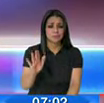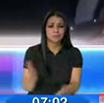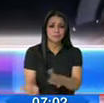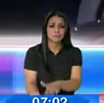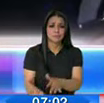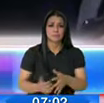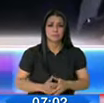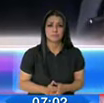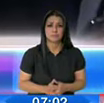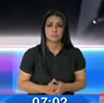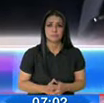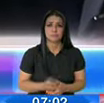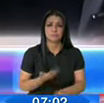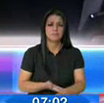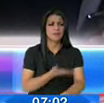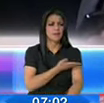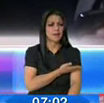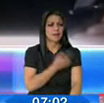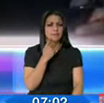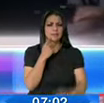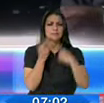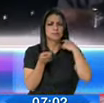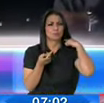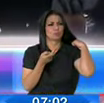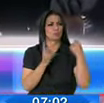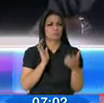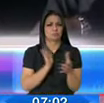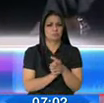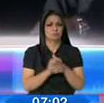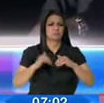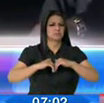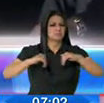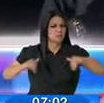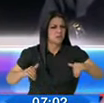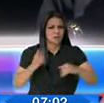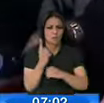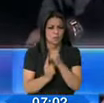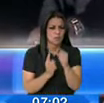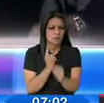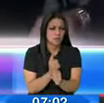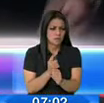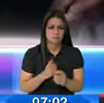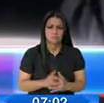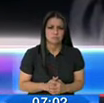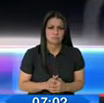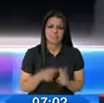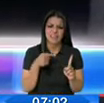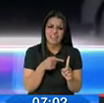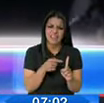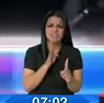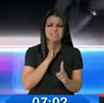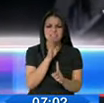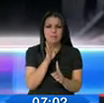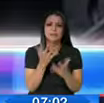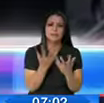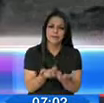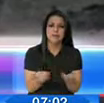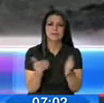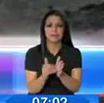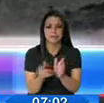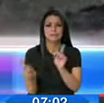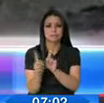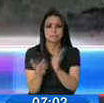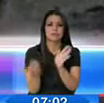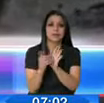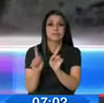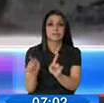mujer. Ella se separó más o menos hace un año. Y él comenzó a querer volver con ella. La